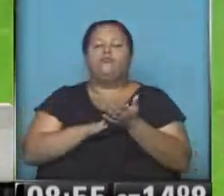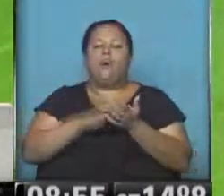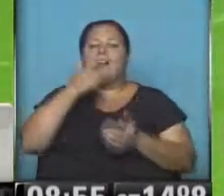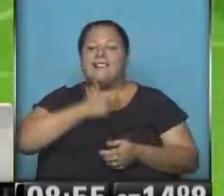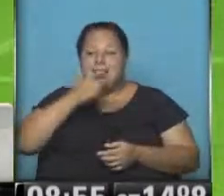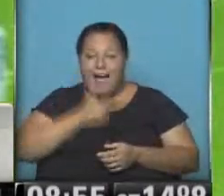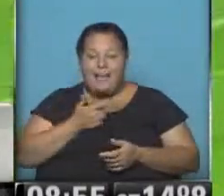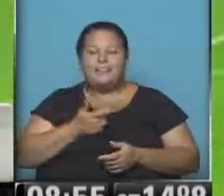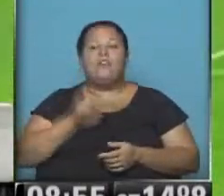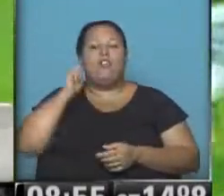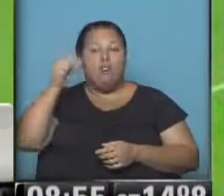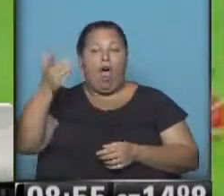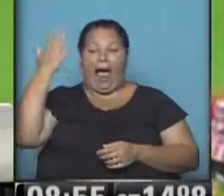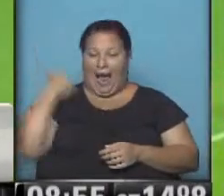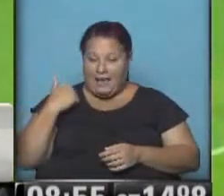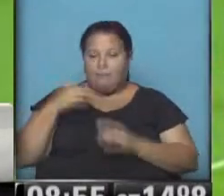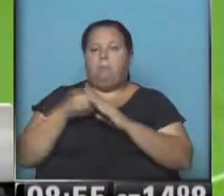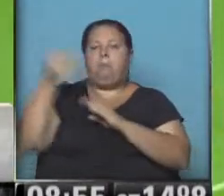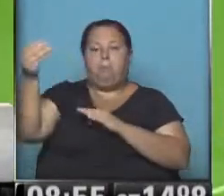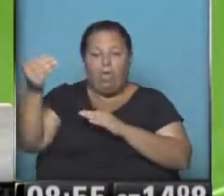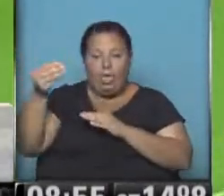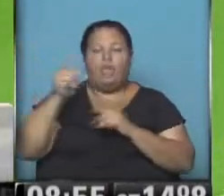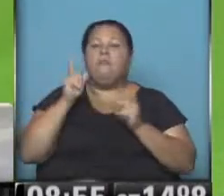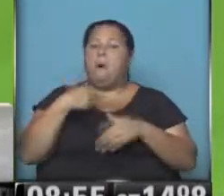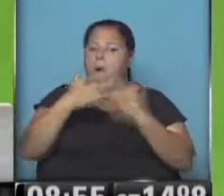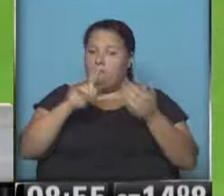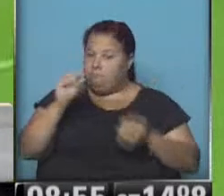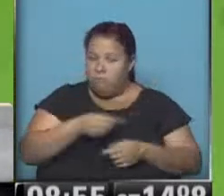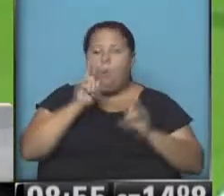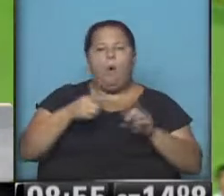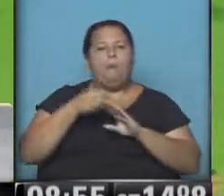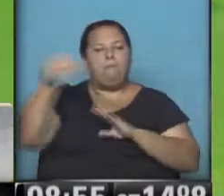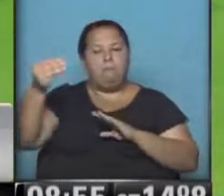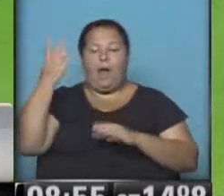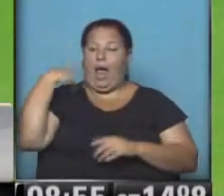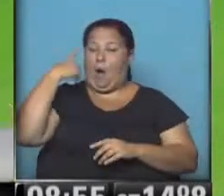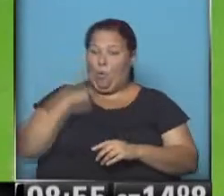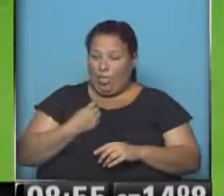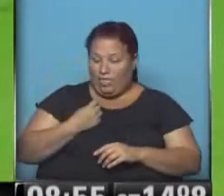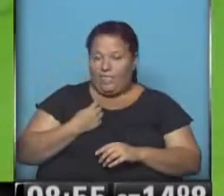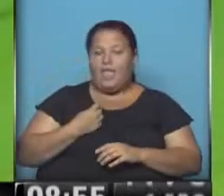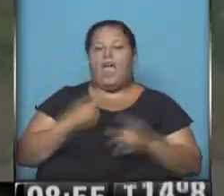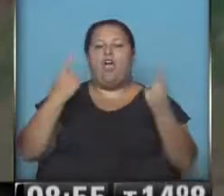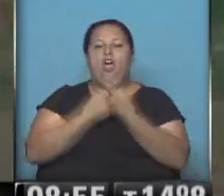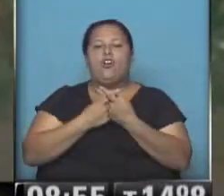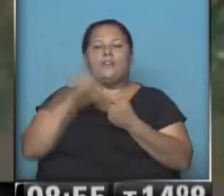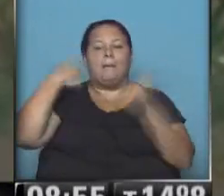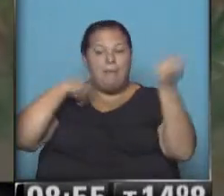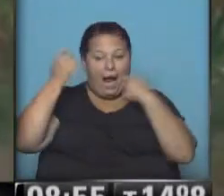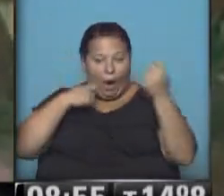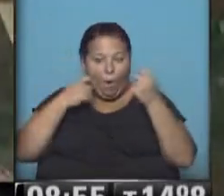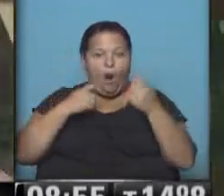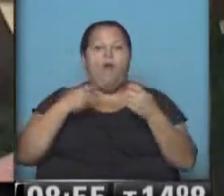racing que logró ayer la clasificación a pesar de haber perdido hace 24 horas ante guaraní en paraguay